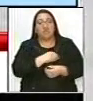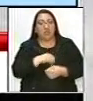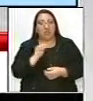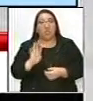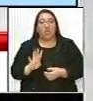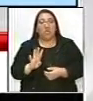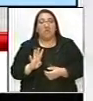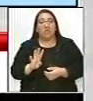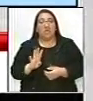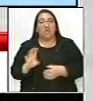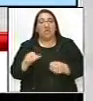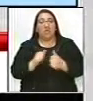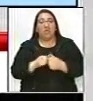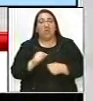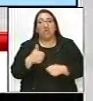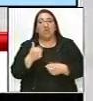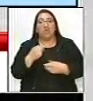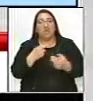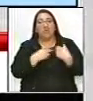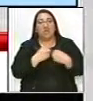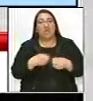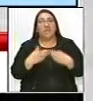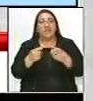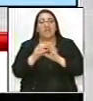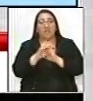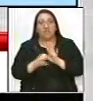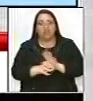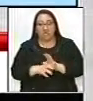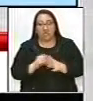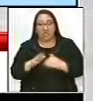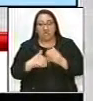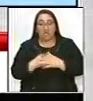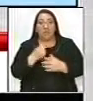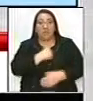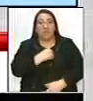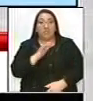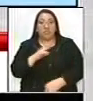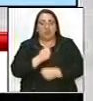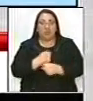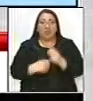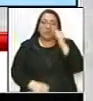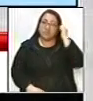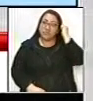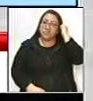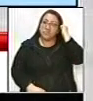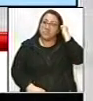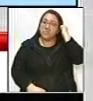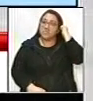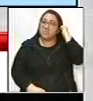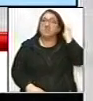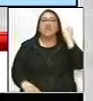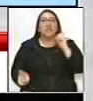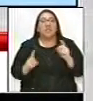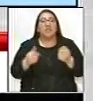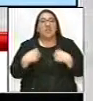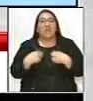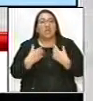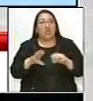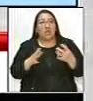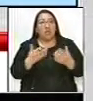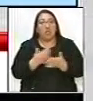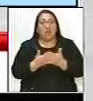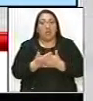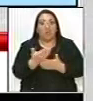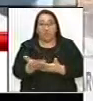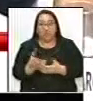4. Ejercer las demás atribuciones que le señala la Constitución y las que le son propias de sus funciones. En debate teníamos nosotros ya una